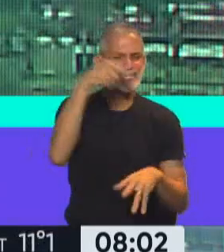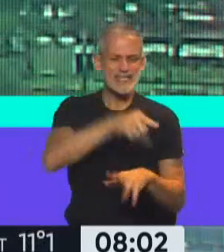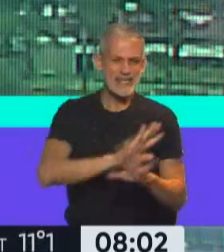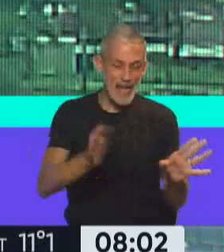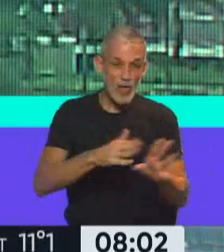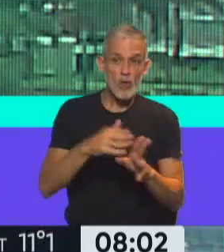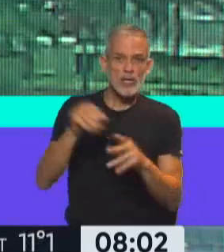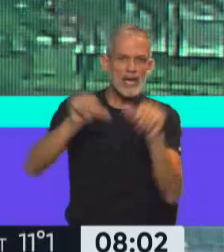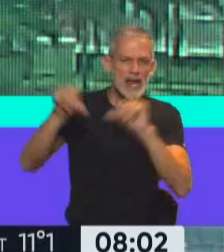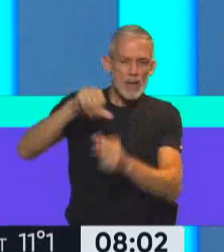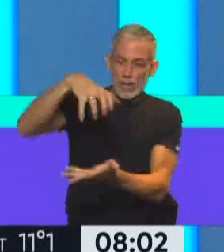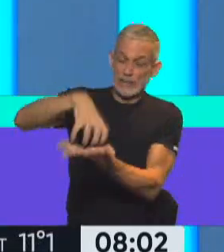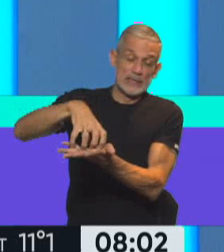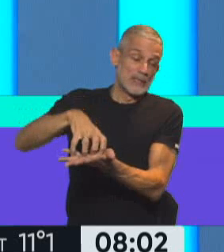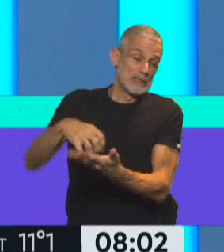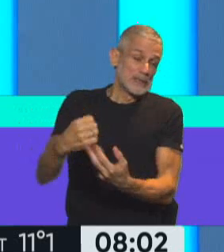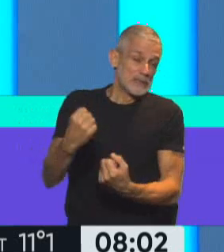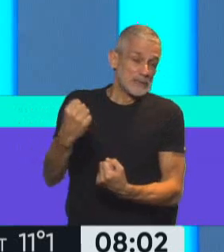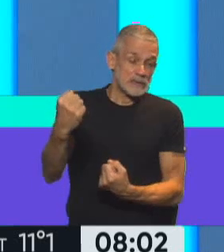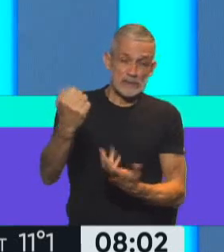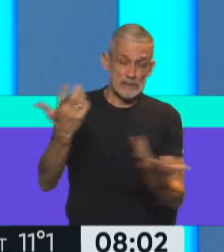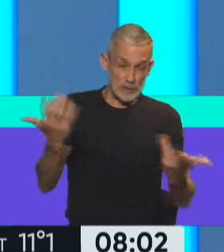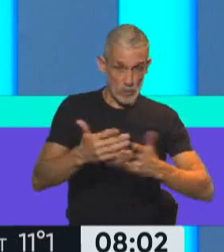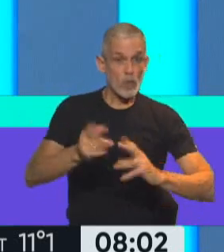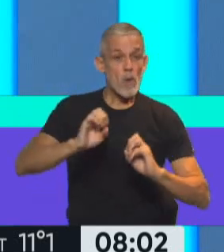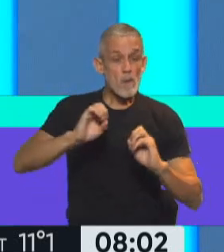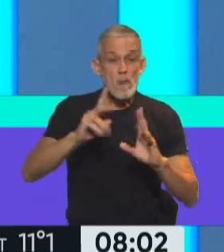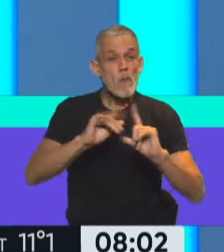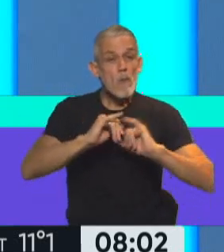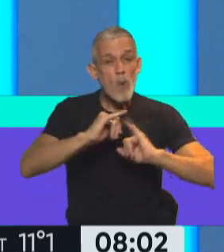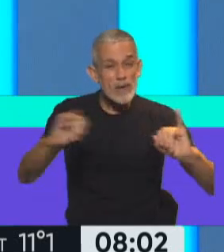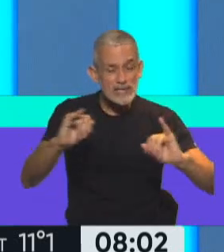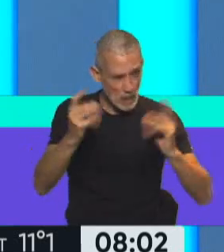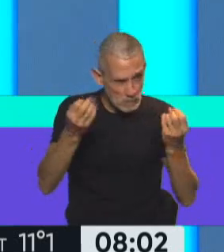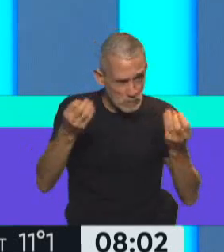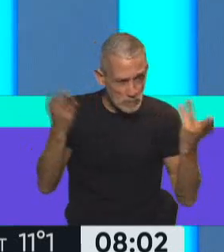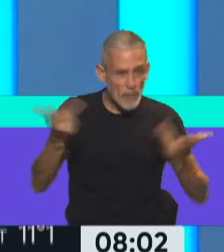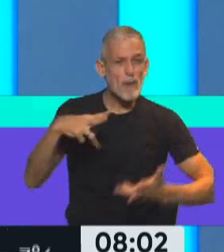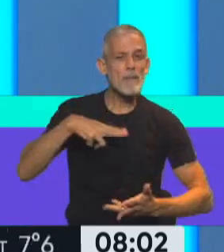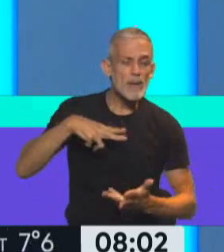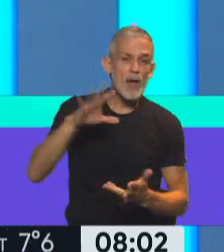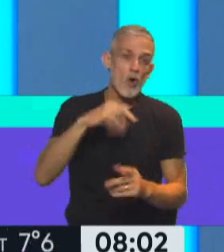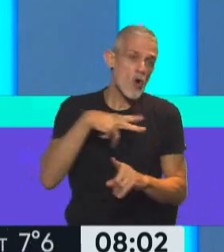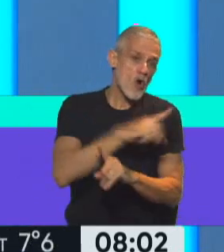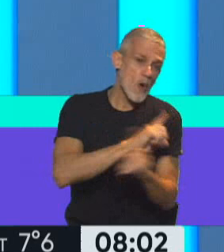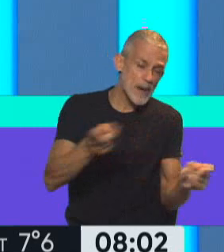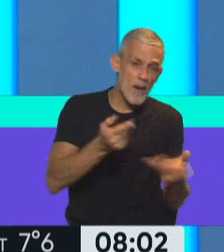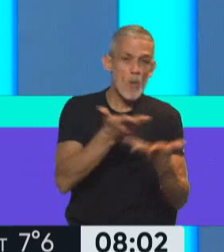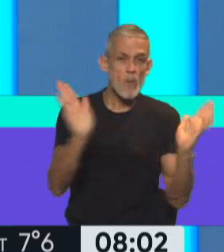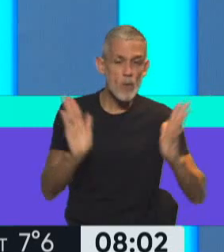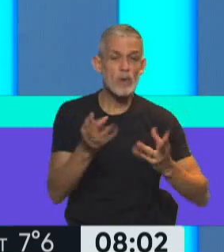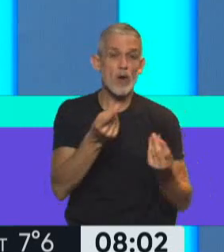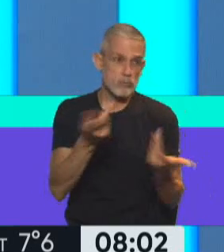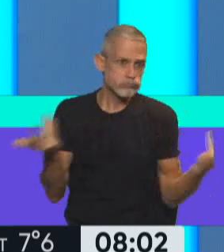los laboratorios. Y hay que tener en cuenta, en principio, que no está mal la pauta publicitaria. Los medios privados y no privados y públicos